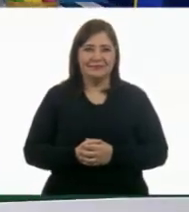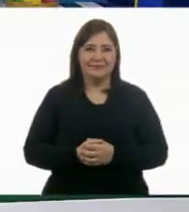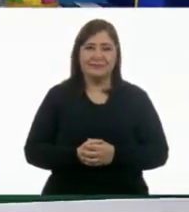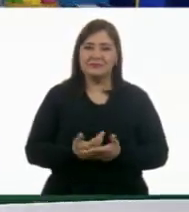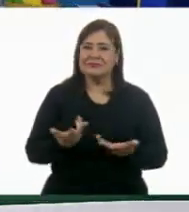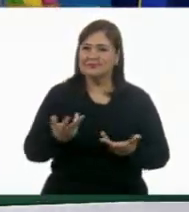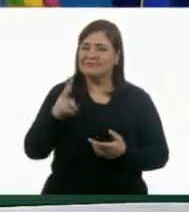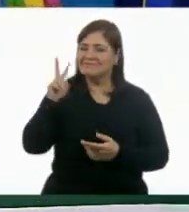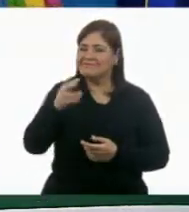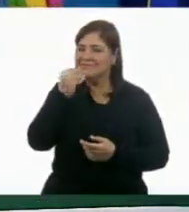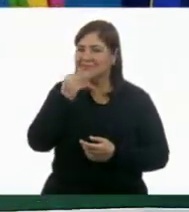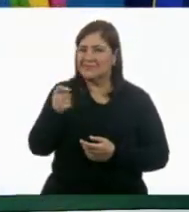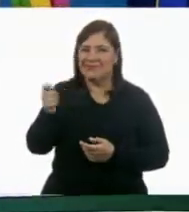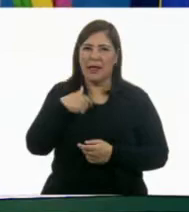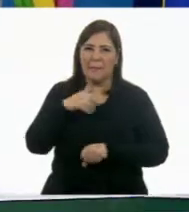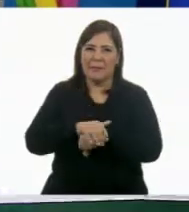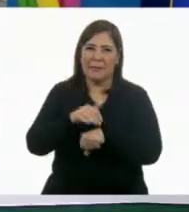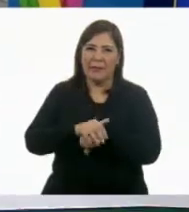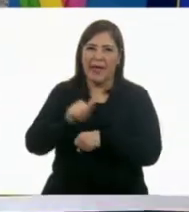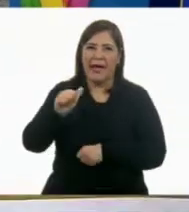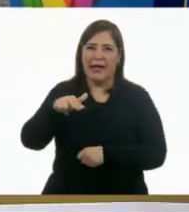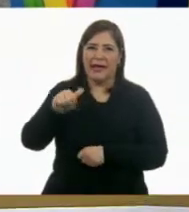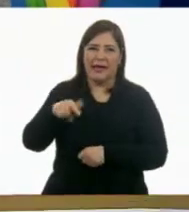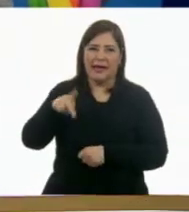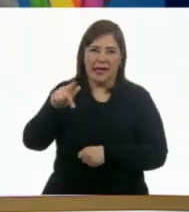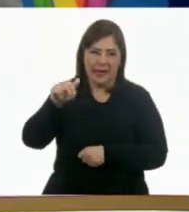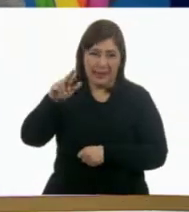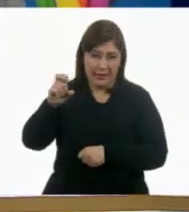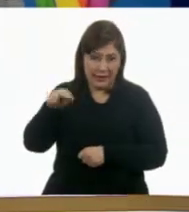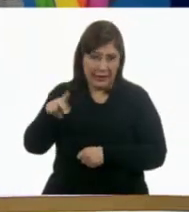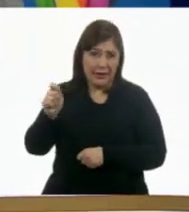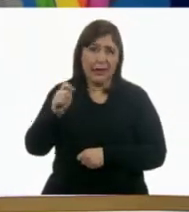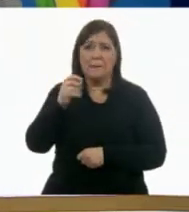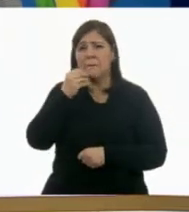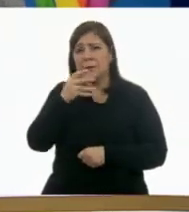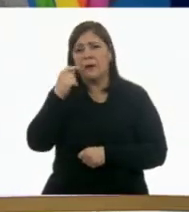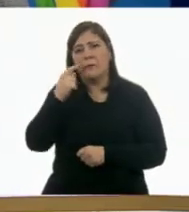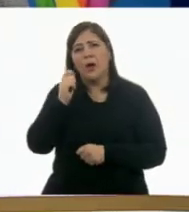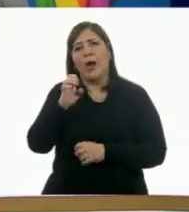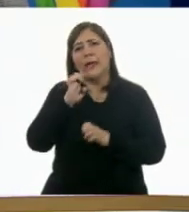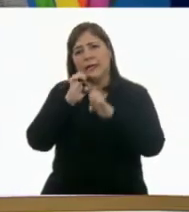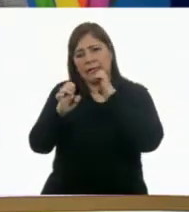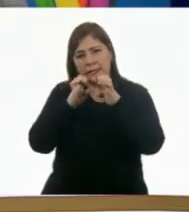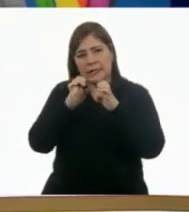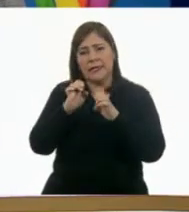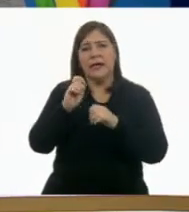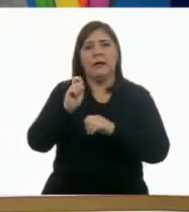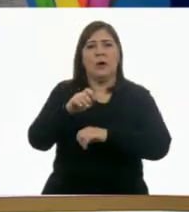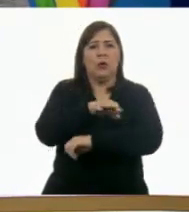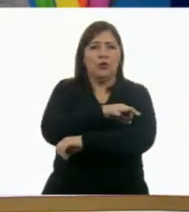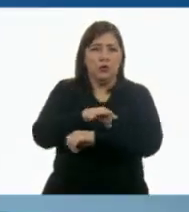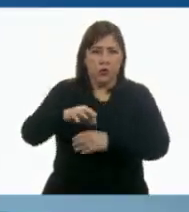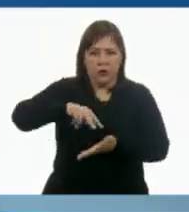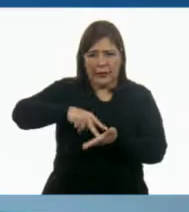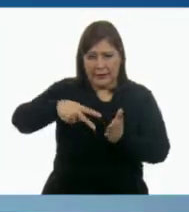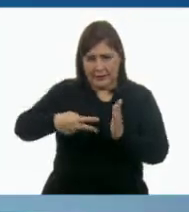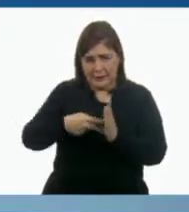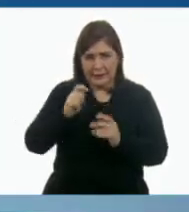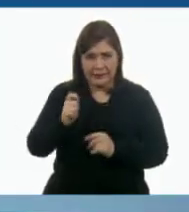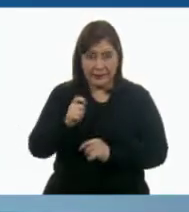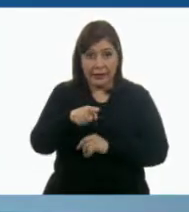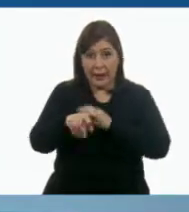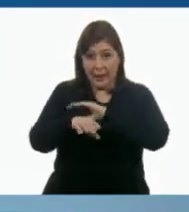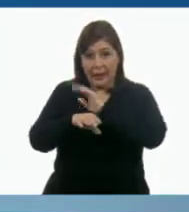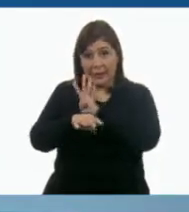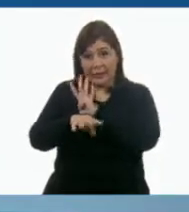Qué linda mi amiga Ana Karen y qué padre video y entrevista de su papá que es arquitecto. ¿A ti te gustaría ser arquitecto, Ton? ¡Qué interesante!